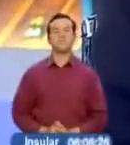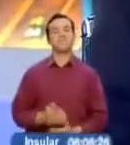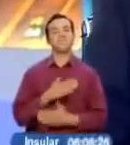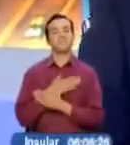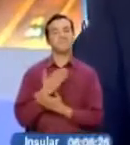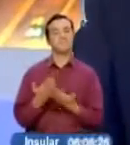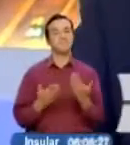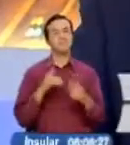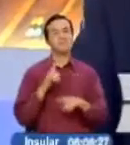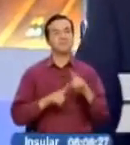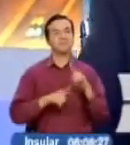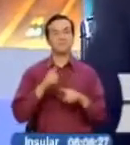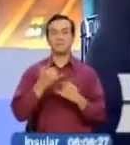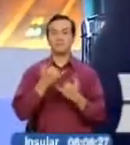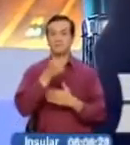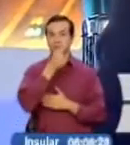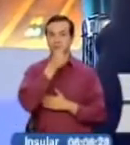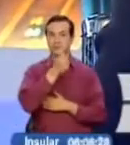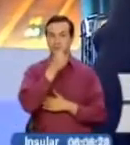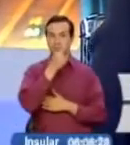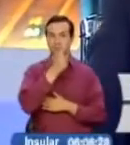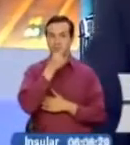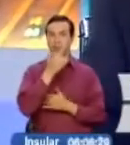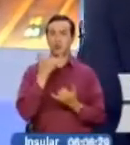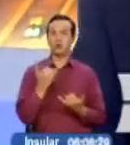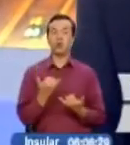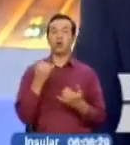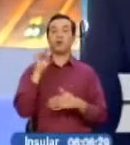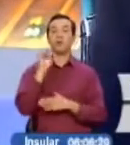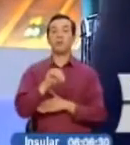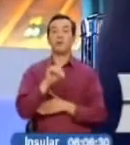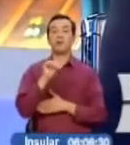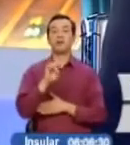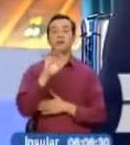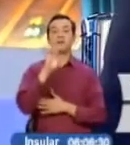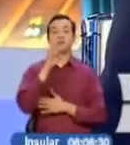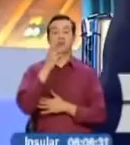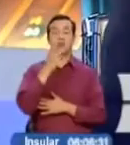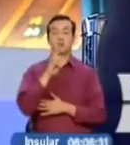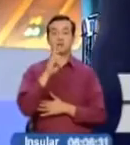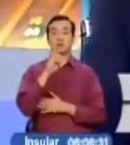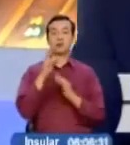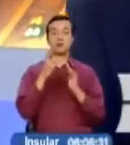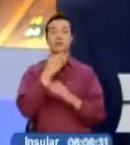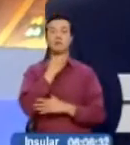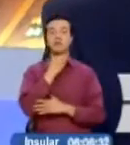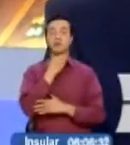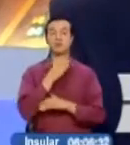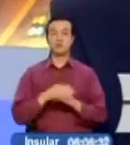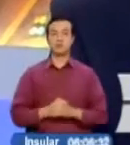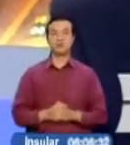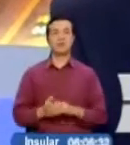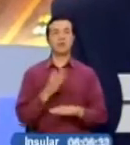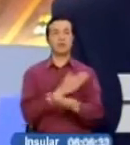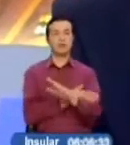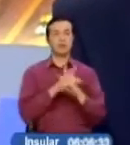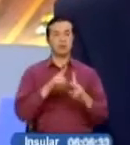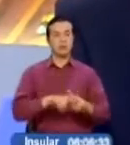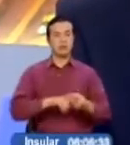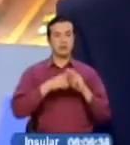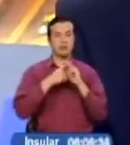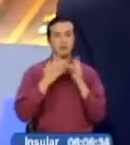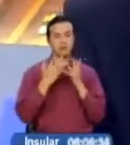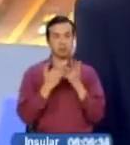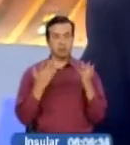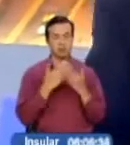Bienvenidos amigos televidentes a Pensamiento Crítico en este martes 16 de agosto. Antes de iniciar Pensamiento